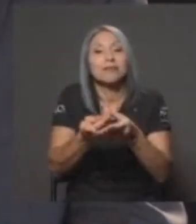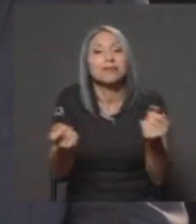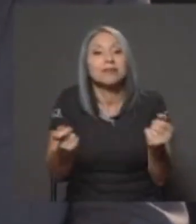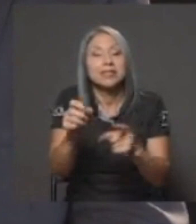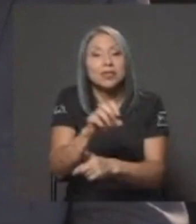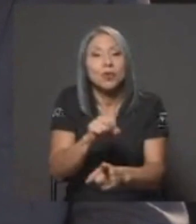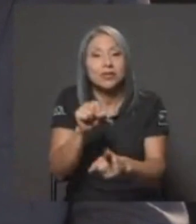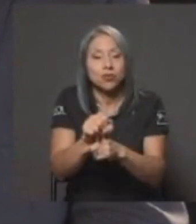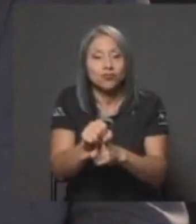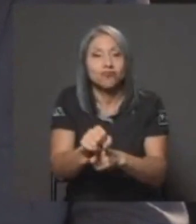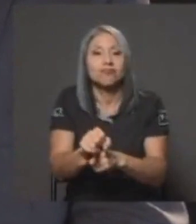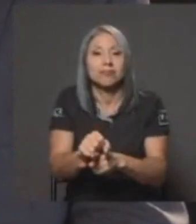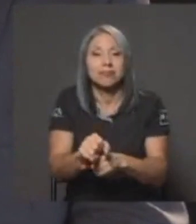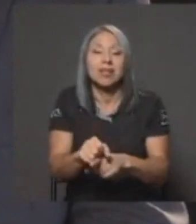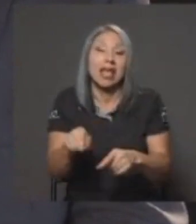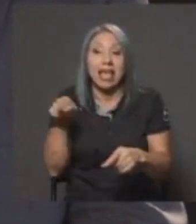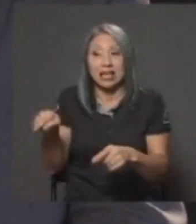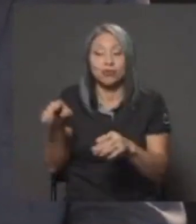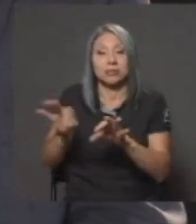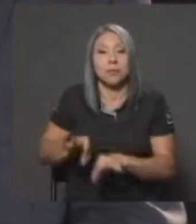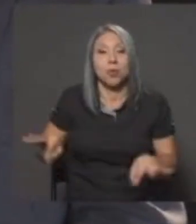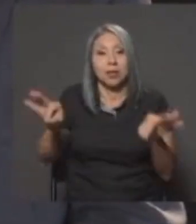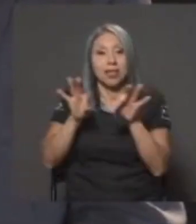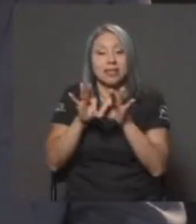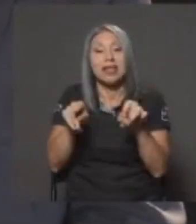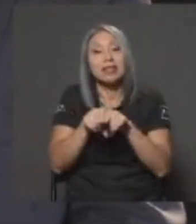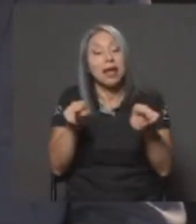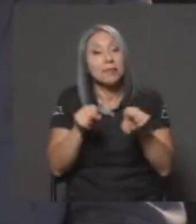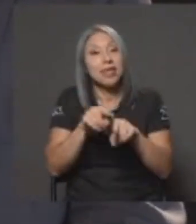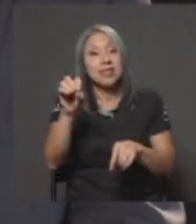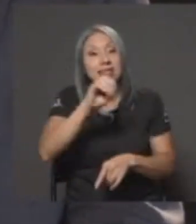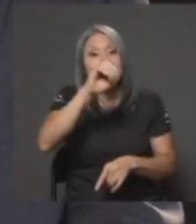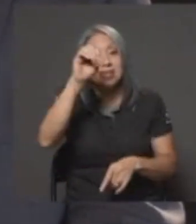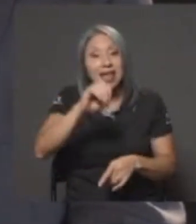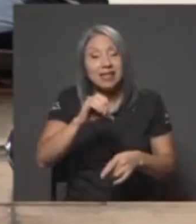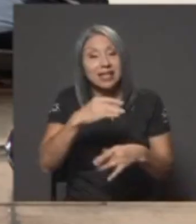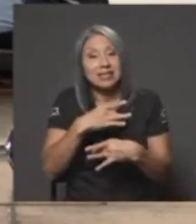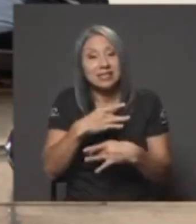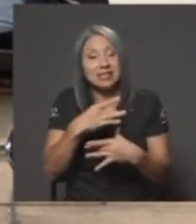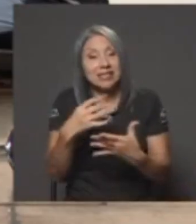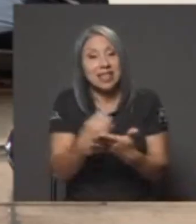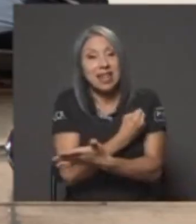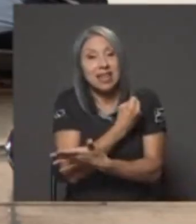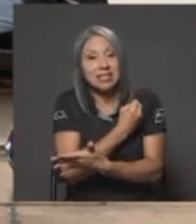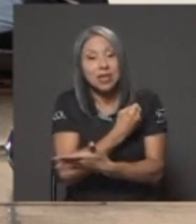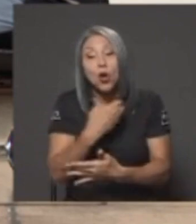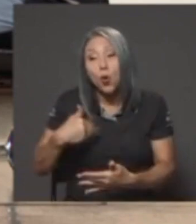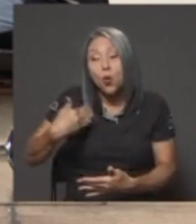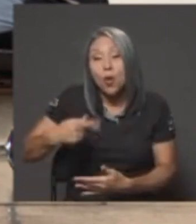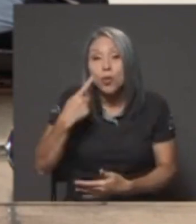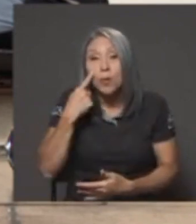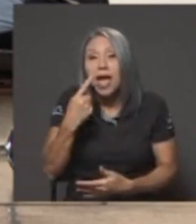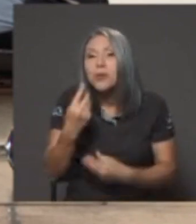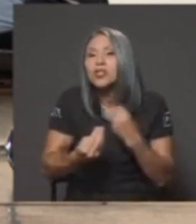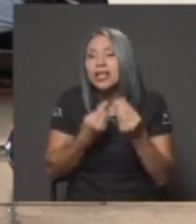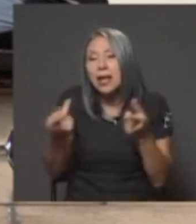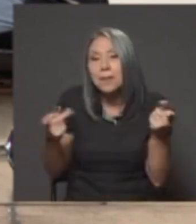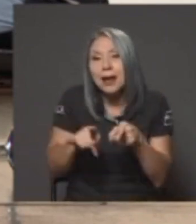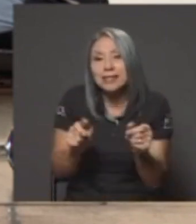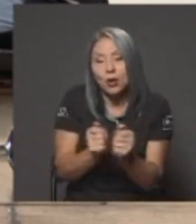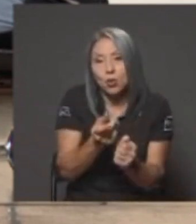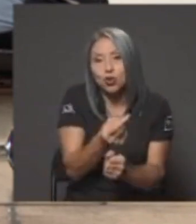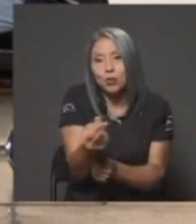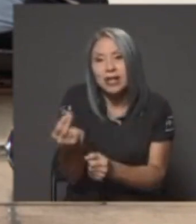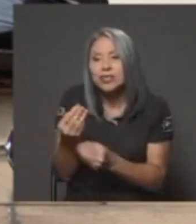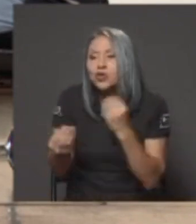pregunta importante, y las tasas de interés también. O sea, una vez que veamos qué pasa en los precios y cómo reaccionan los bancos